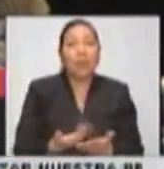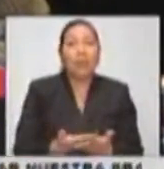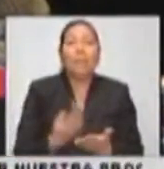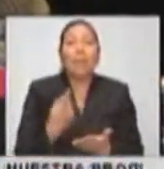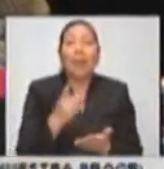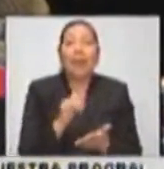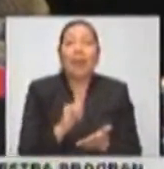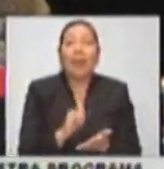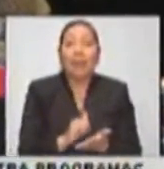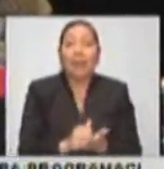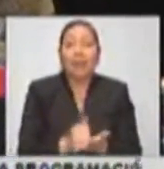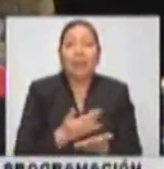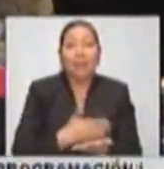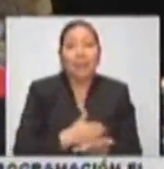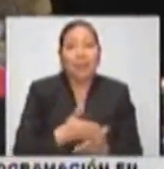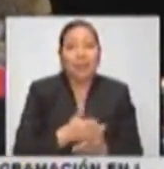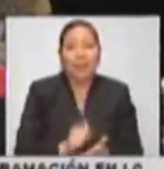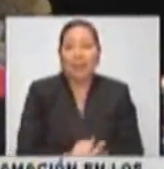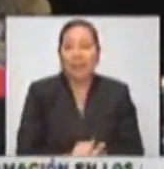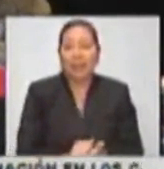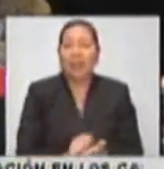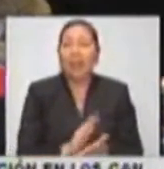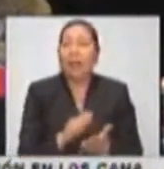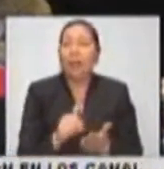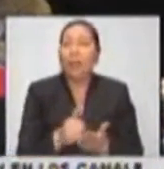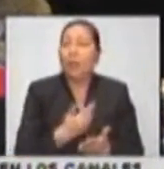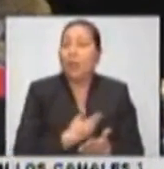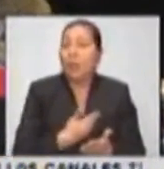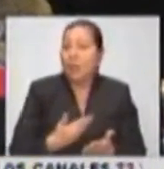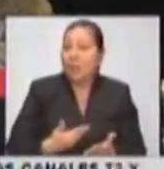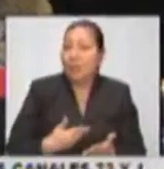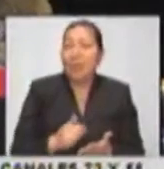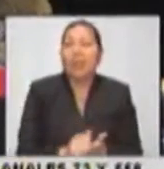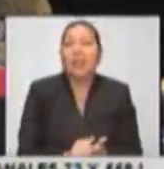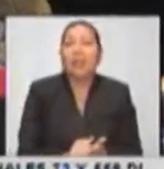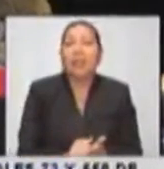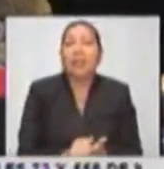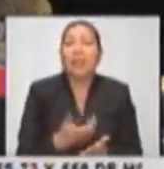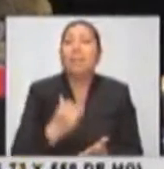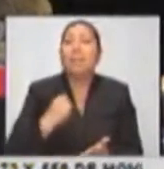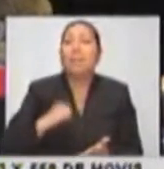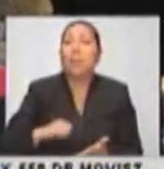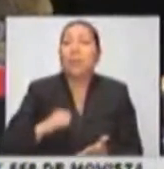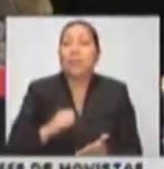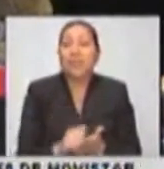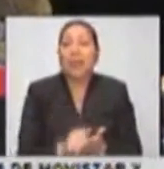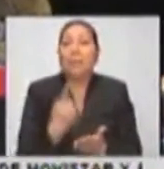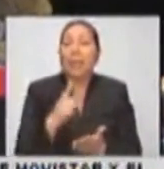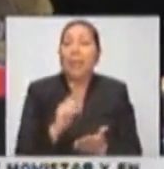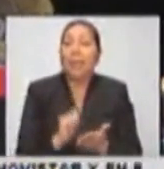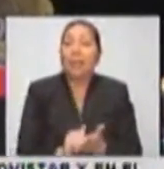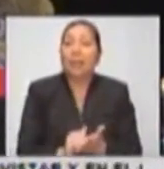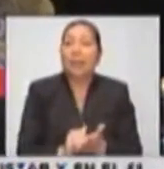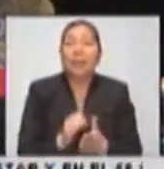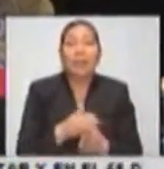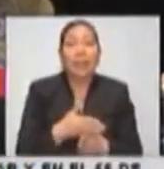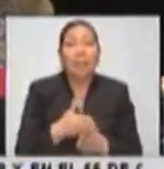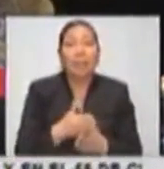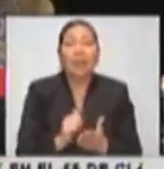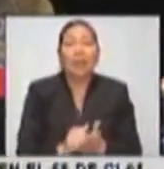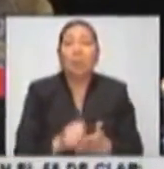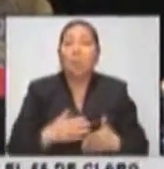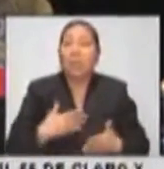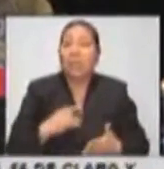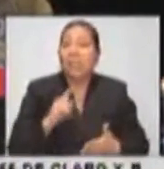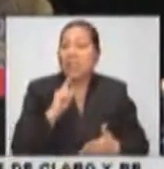para que lo hemos repartido al GORE, a todos los gobernadores regionales y a las municipalidades, para que la parte de eso que puede